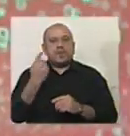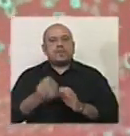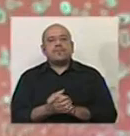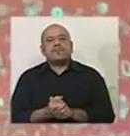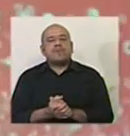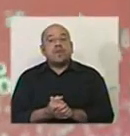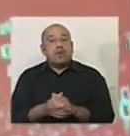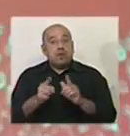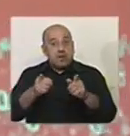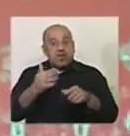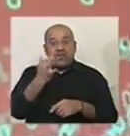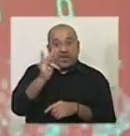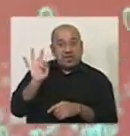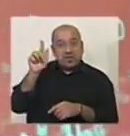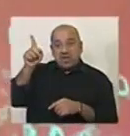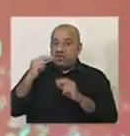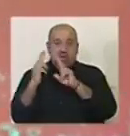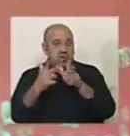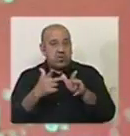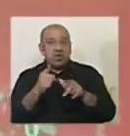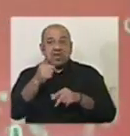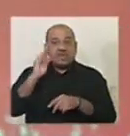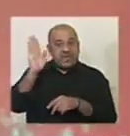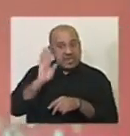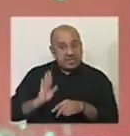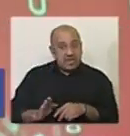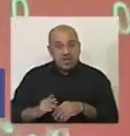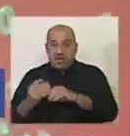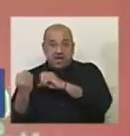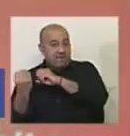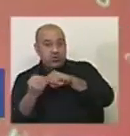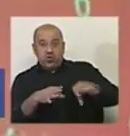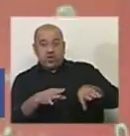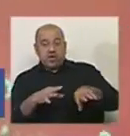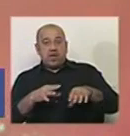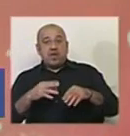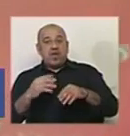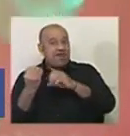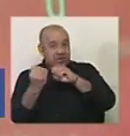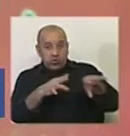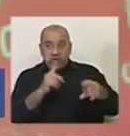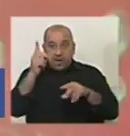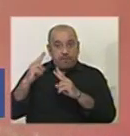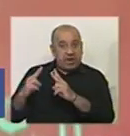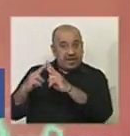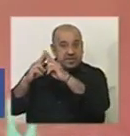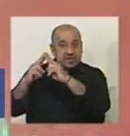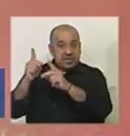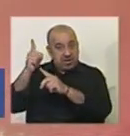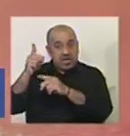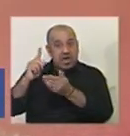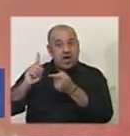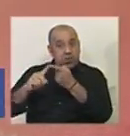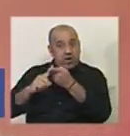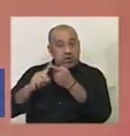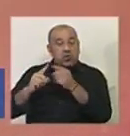El mensaje de Macron es claro. Si Brasil abandona el acuerdo climático de París, como ya lo hizo Estados Unidos y como lo